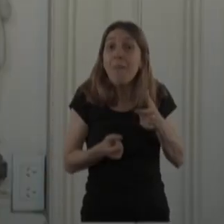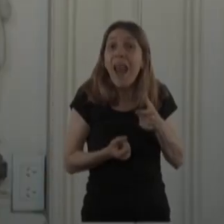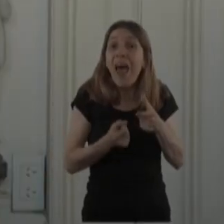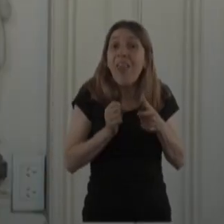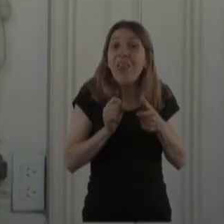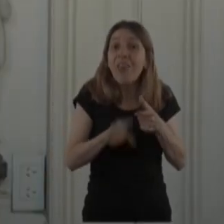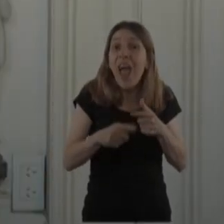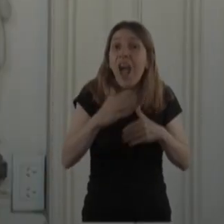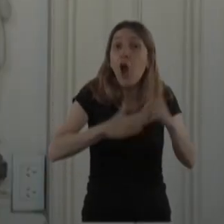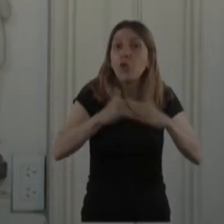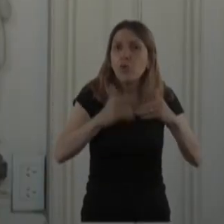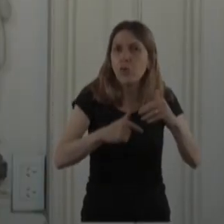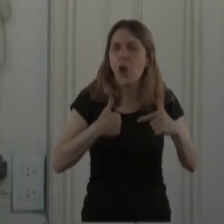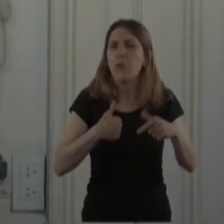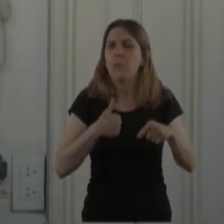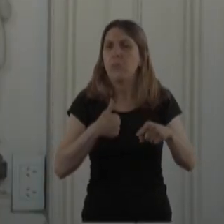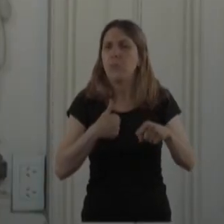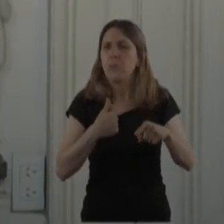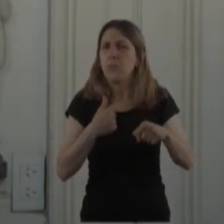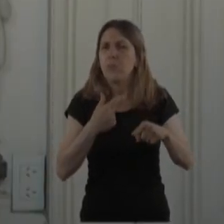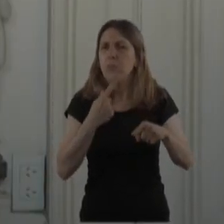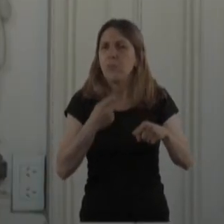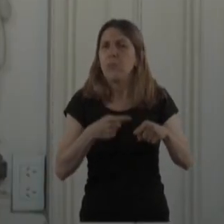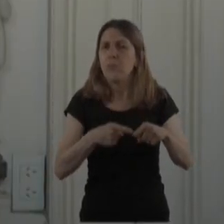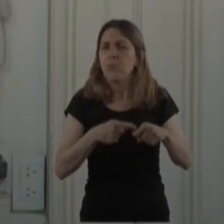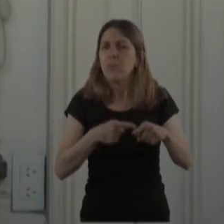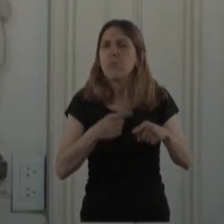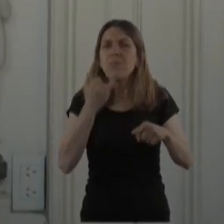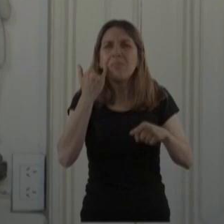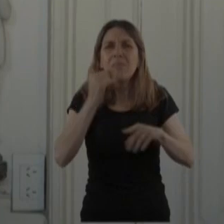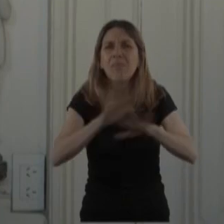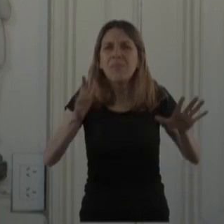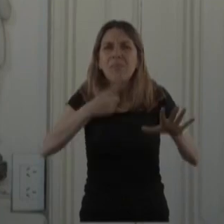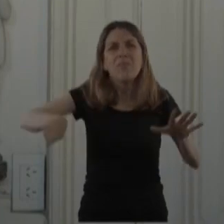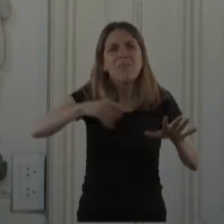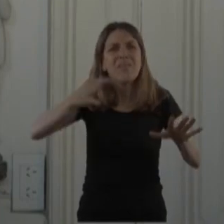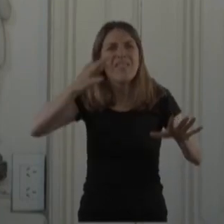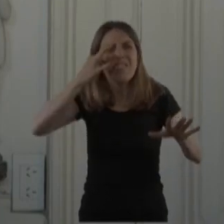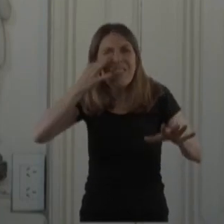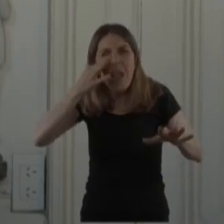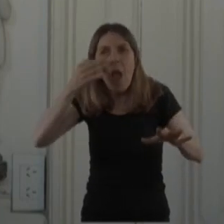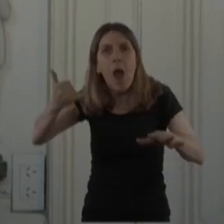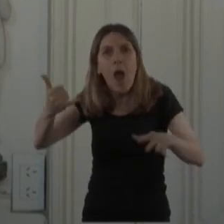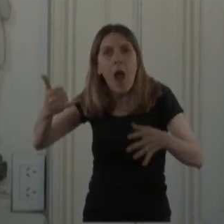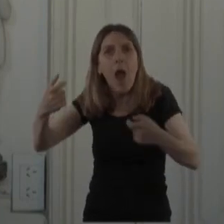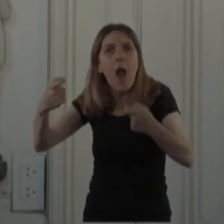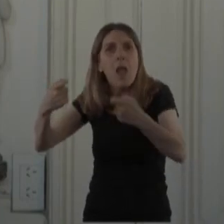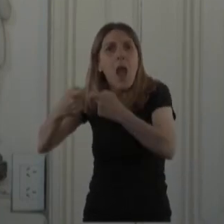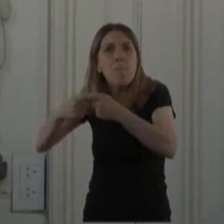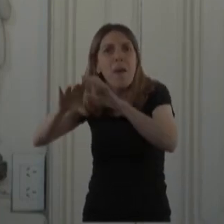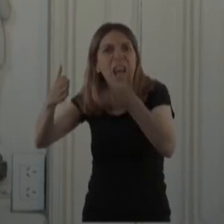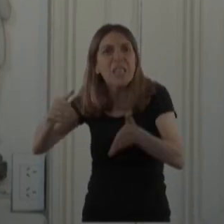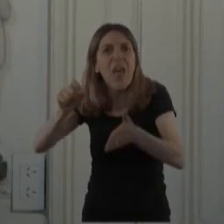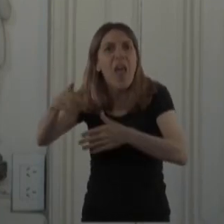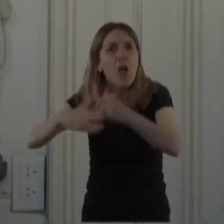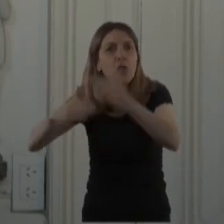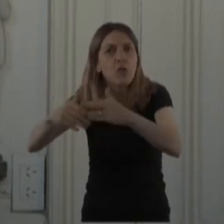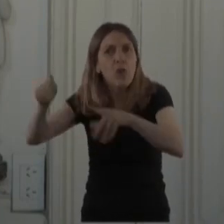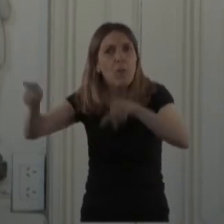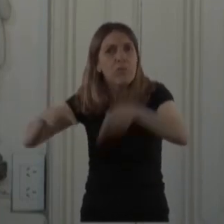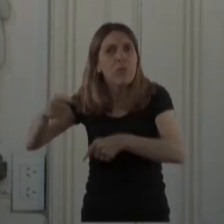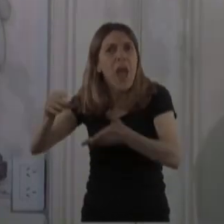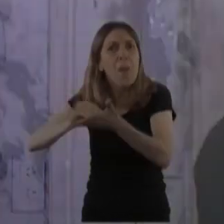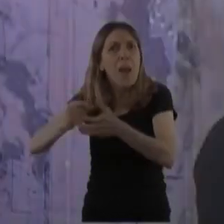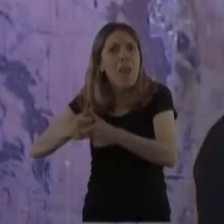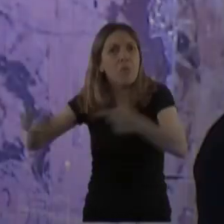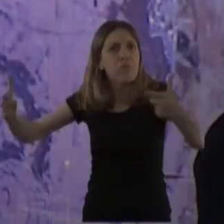ha advertido que llevamos viendo crecer el empleo privado de la construcción. Son inversiones